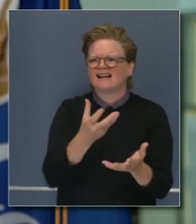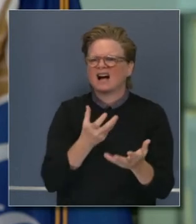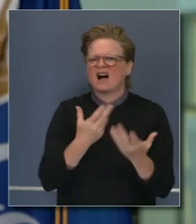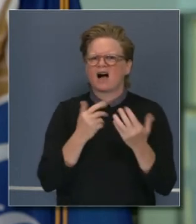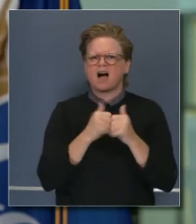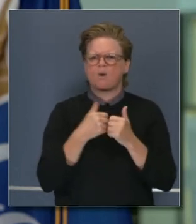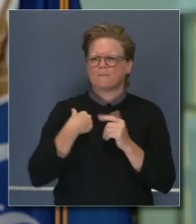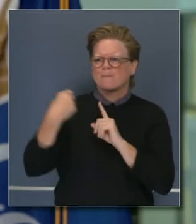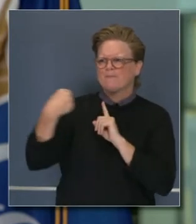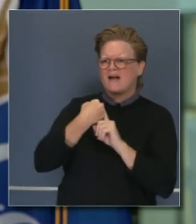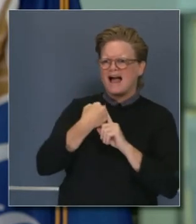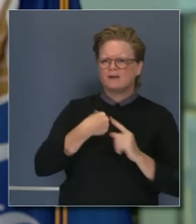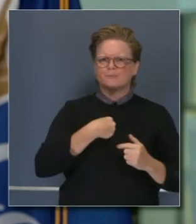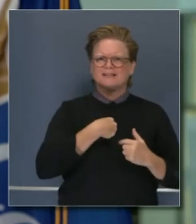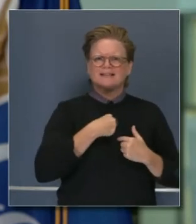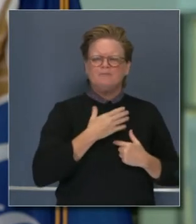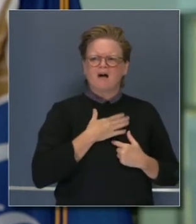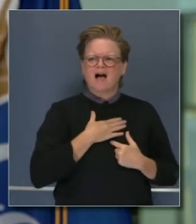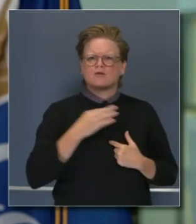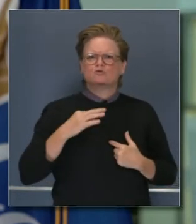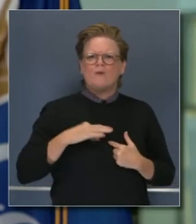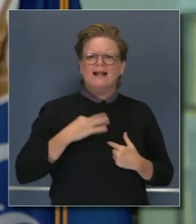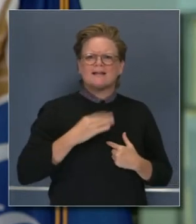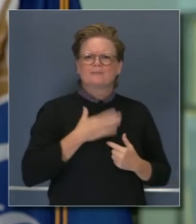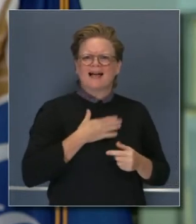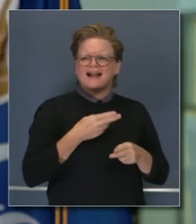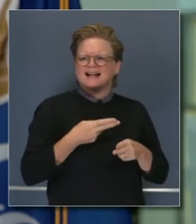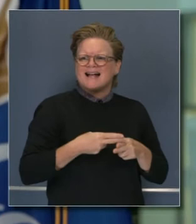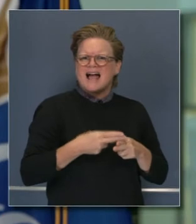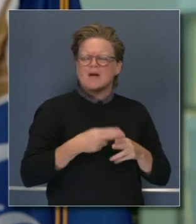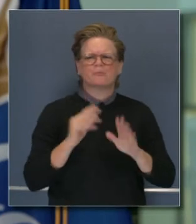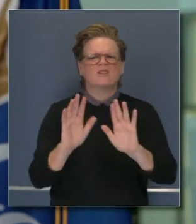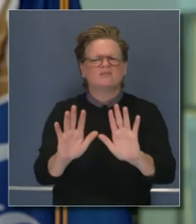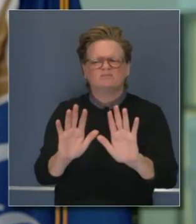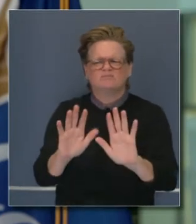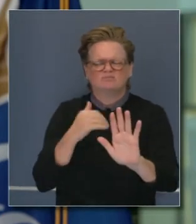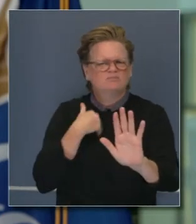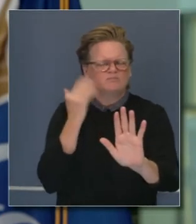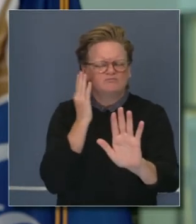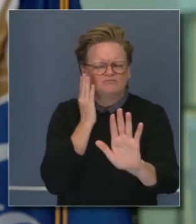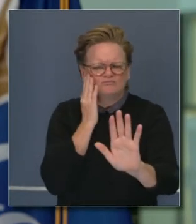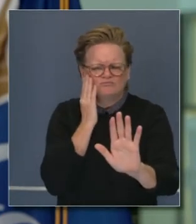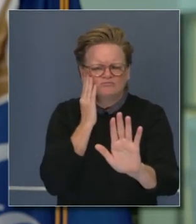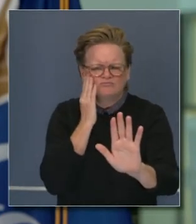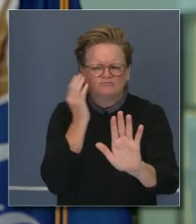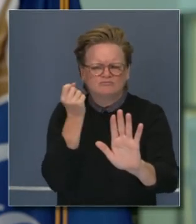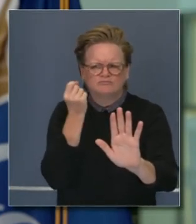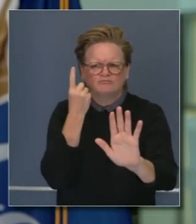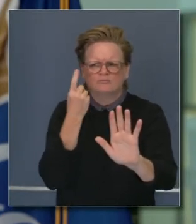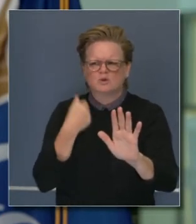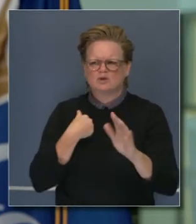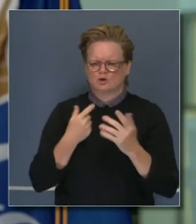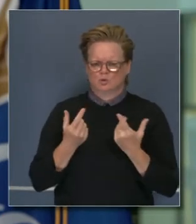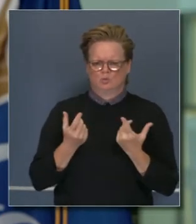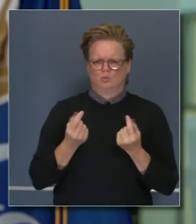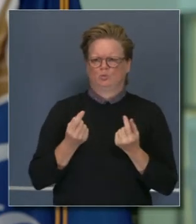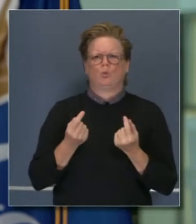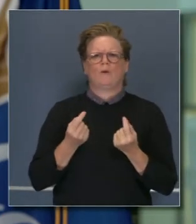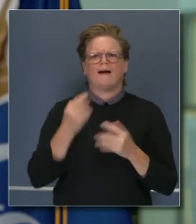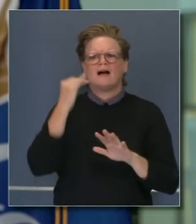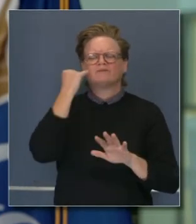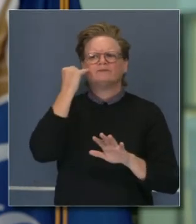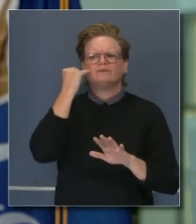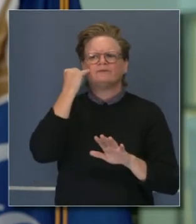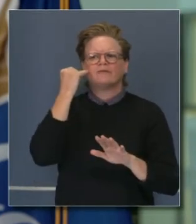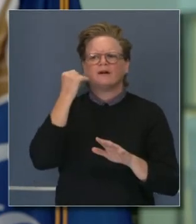las clasificaciones de crédito de un inquilino si no paga su renta, etcétera, y cosas que no son inducidas por COVID-19. ¿Cómo puede